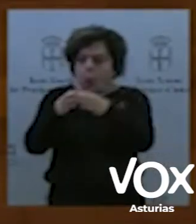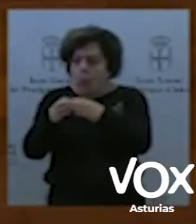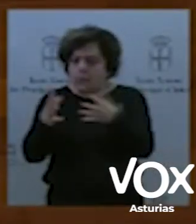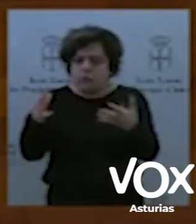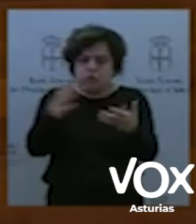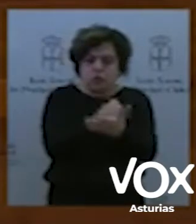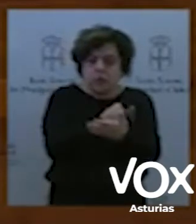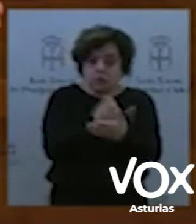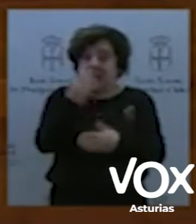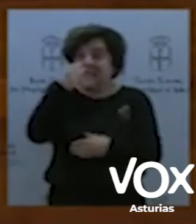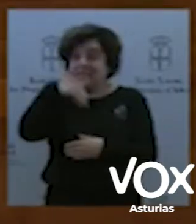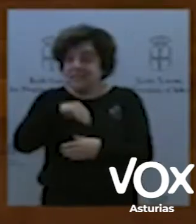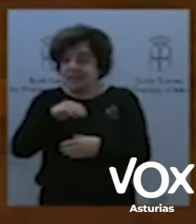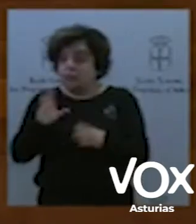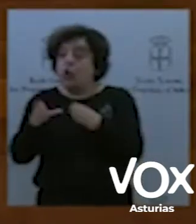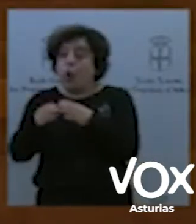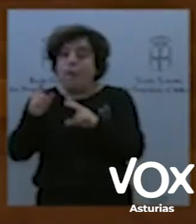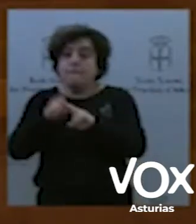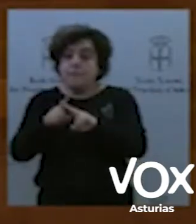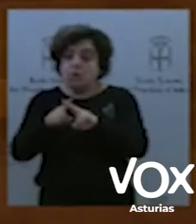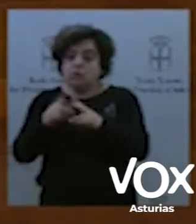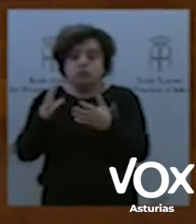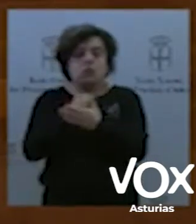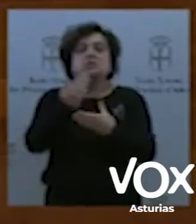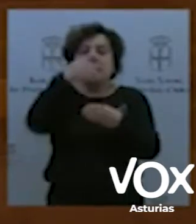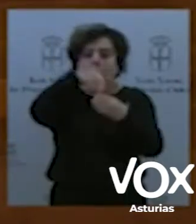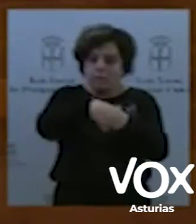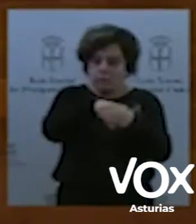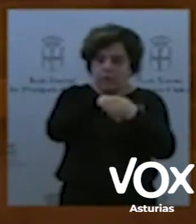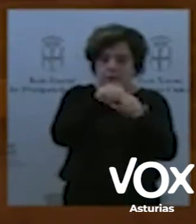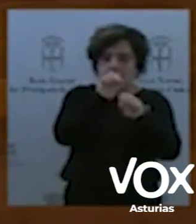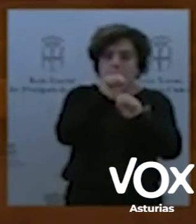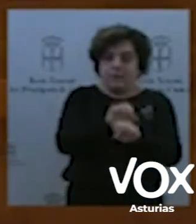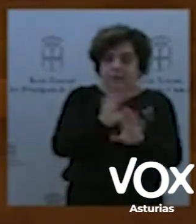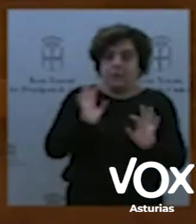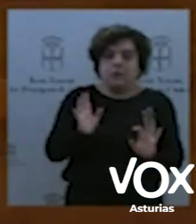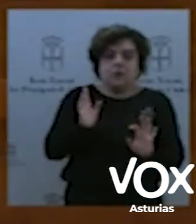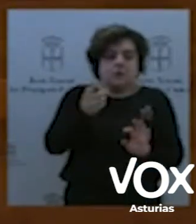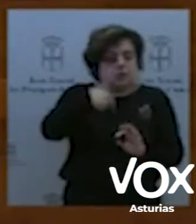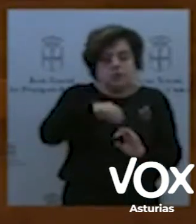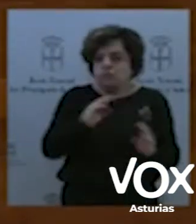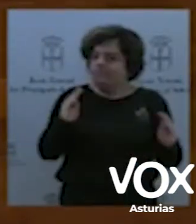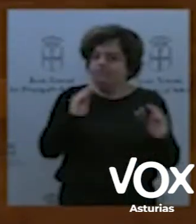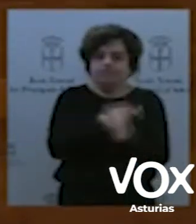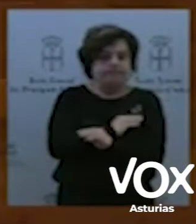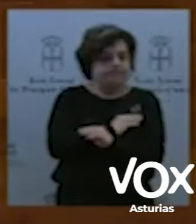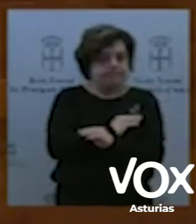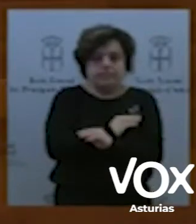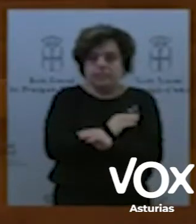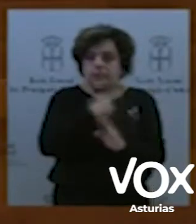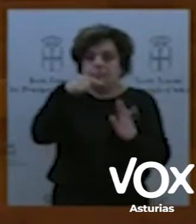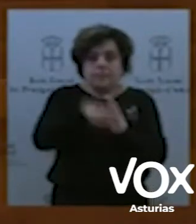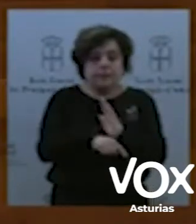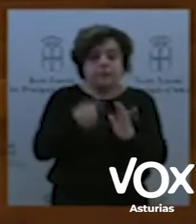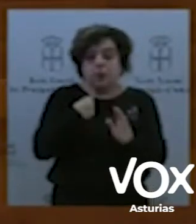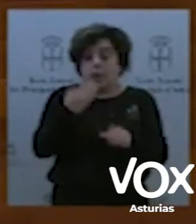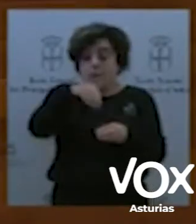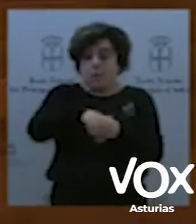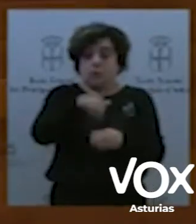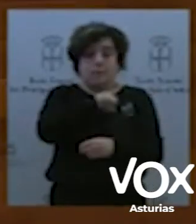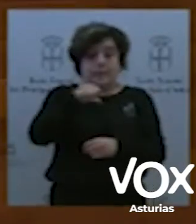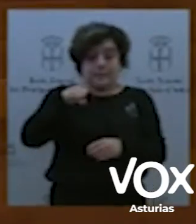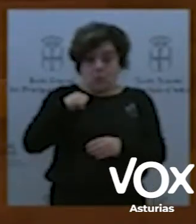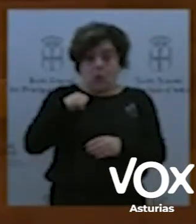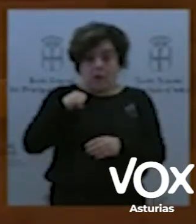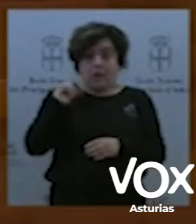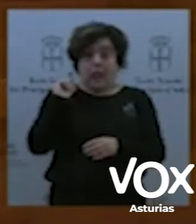blanquear. No nos cabe más que discrepar profundamente y emitir un voto particular a este dictamen. En realidad, todo se reduce a